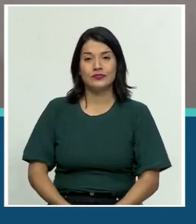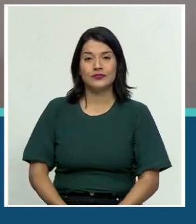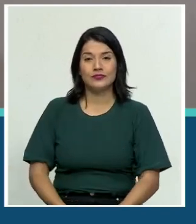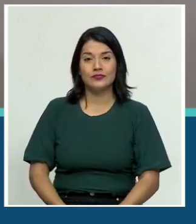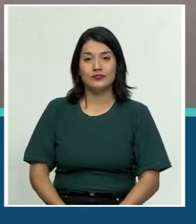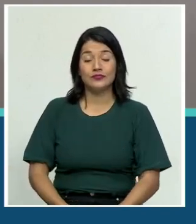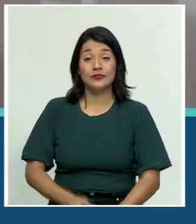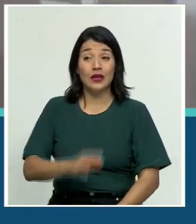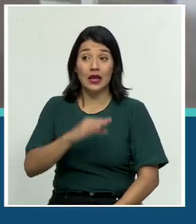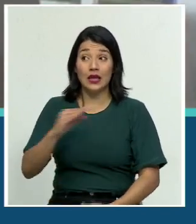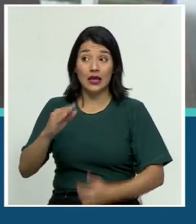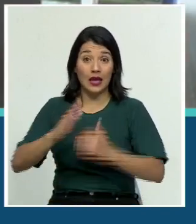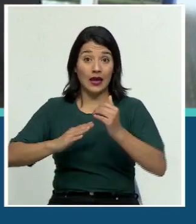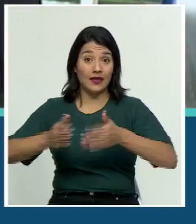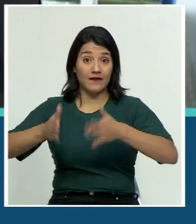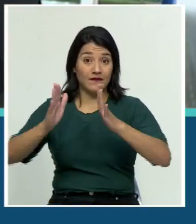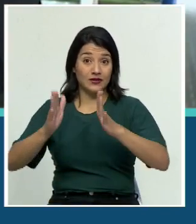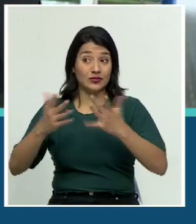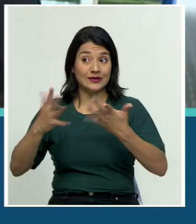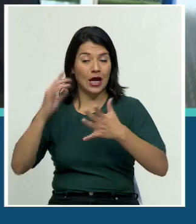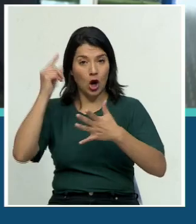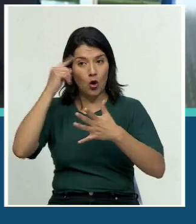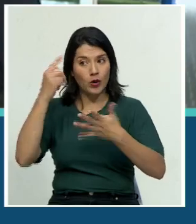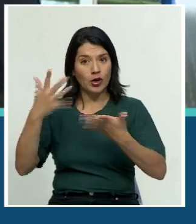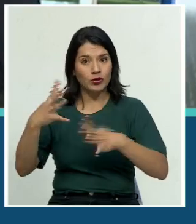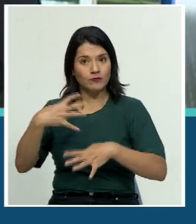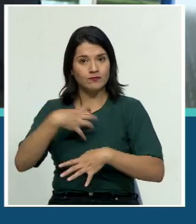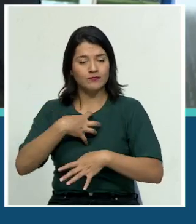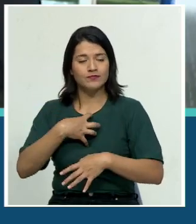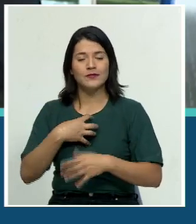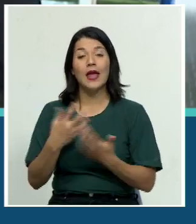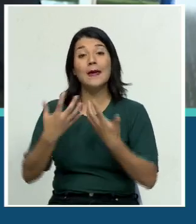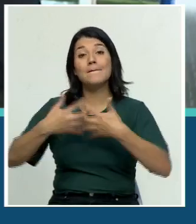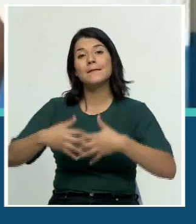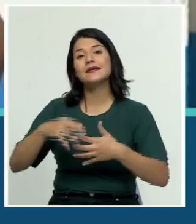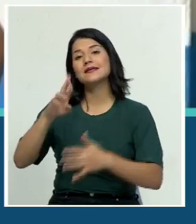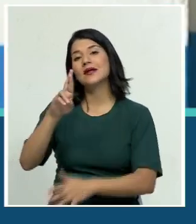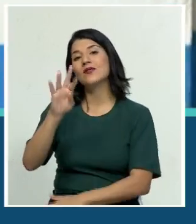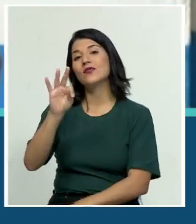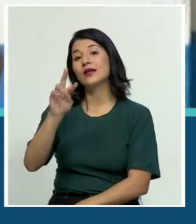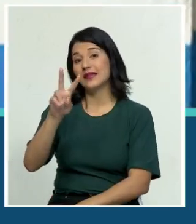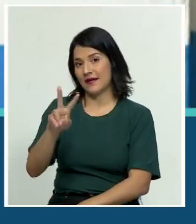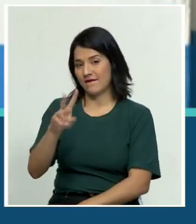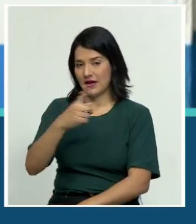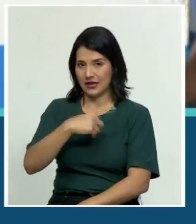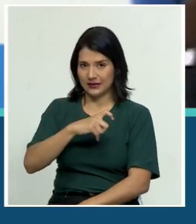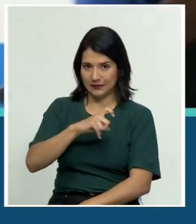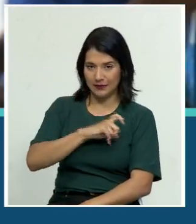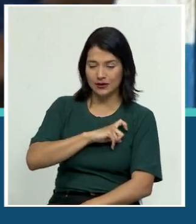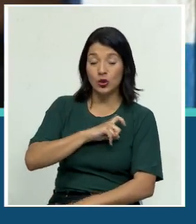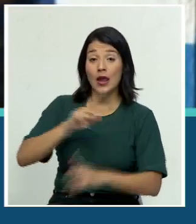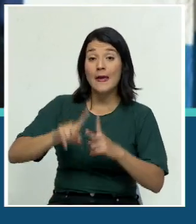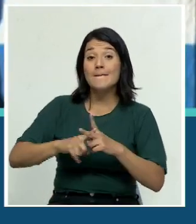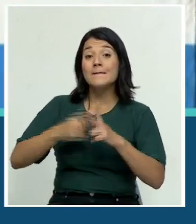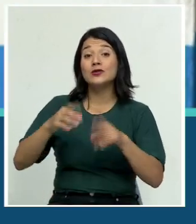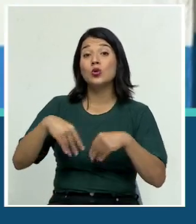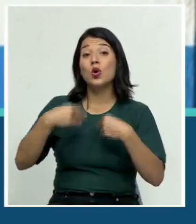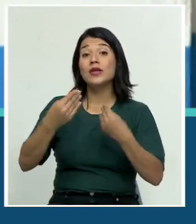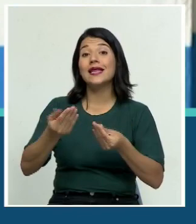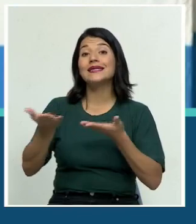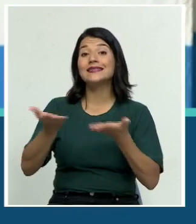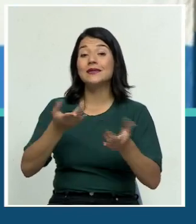las instalaciones. La empresa Riteve de capital español y nacional comenzó a dar el servicio en